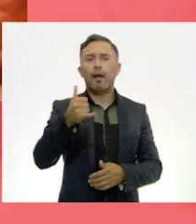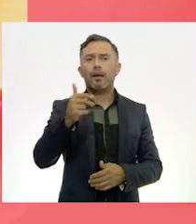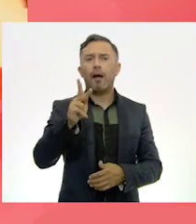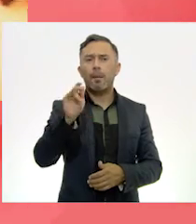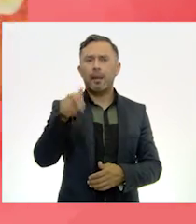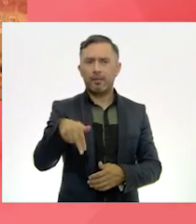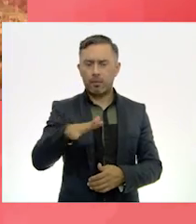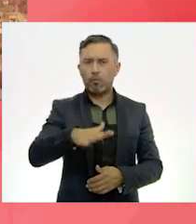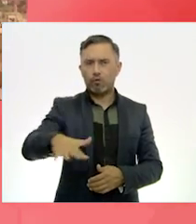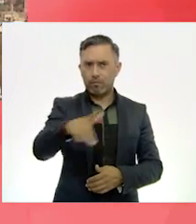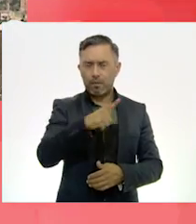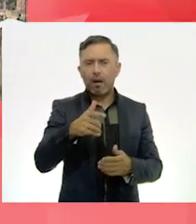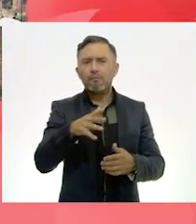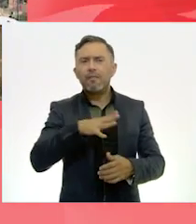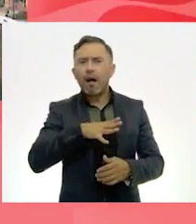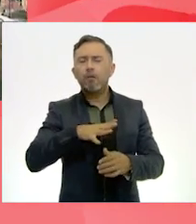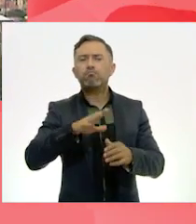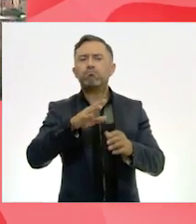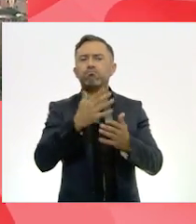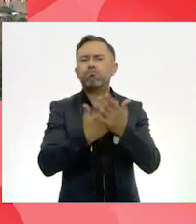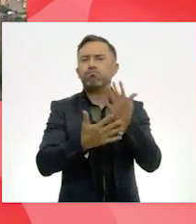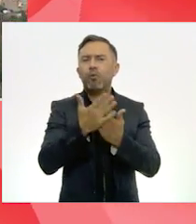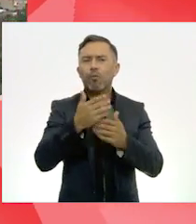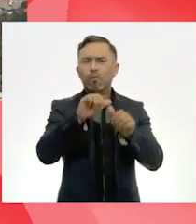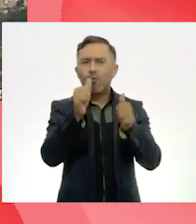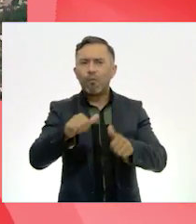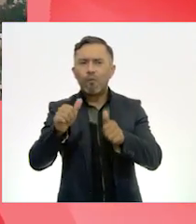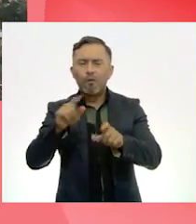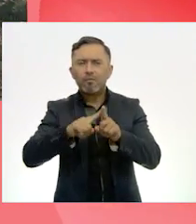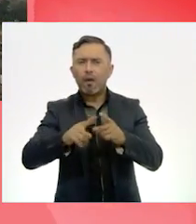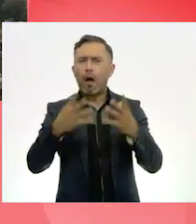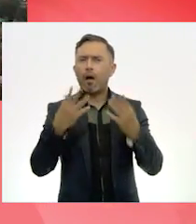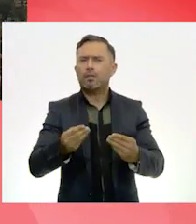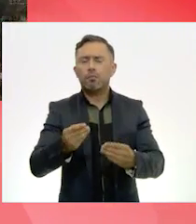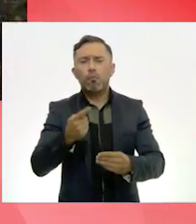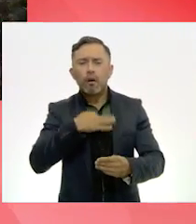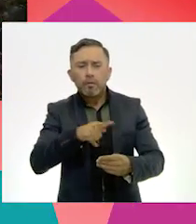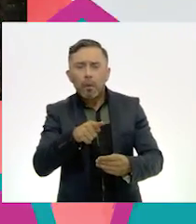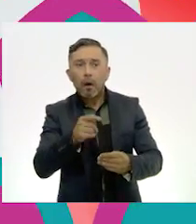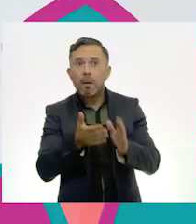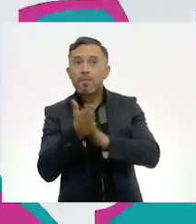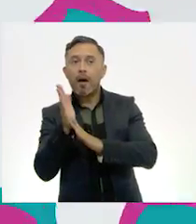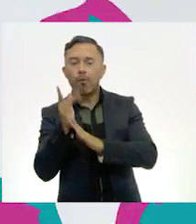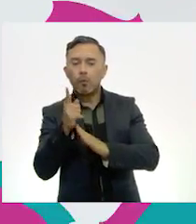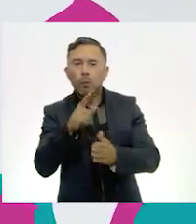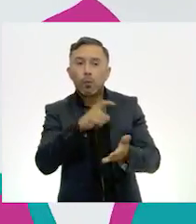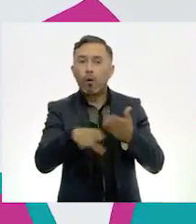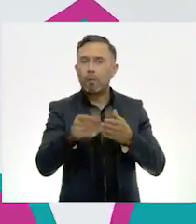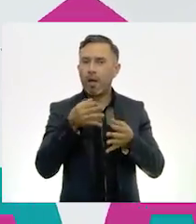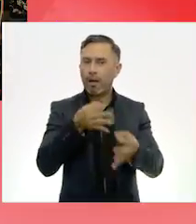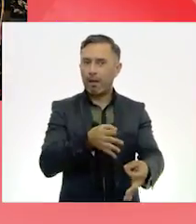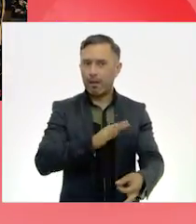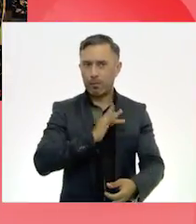de artesanías. Será imposible que te vayas sin llevarte algo de recuerdo.